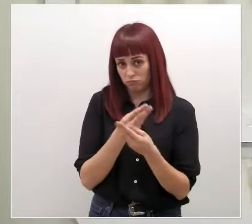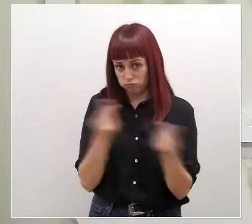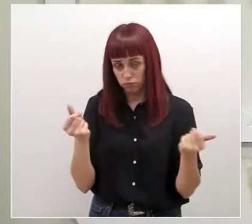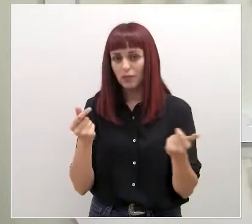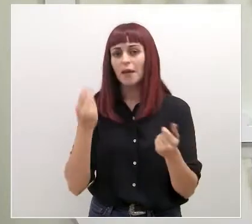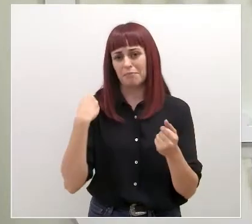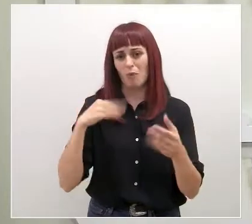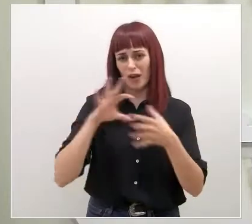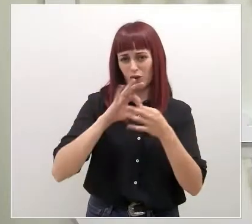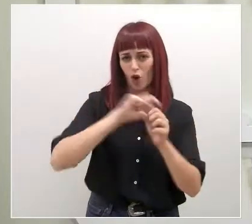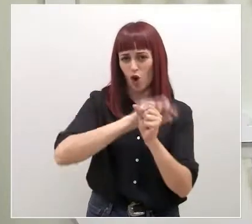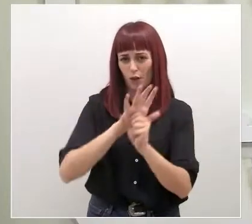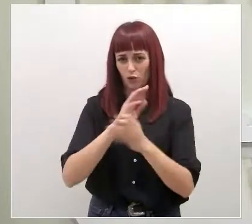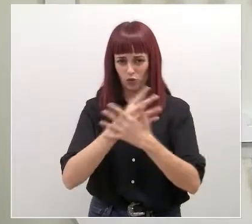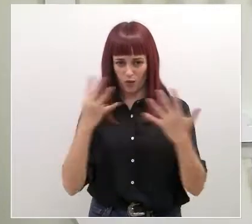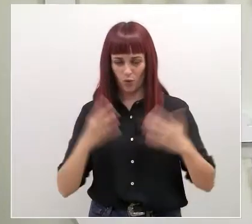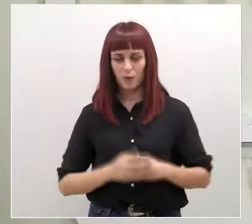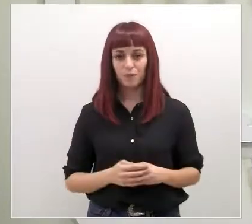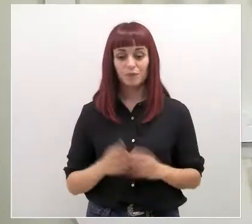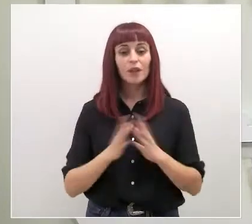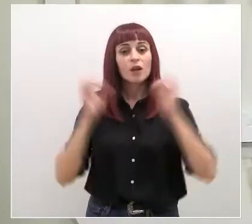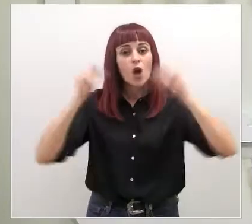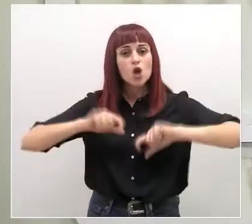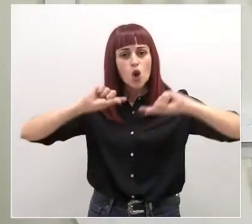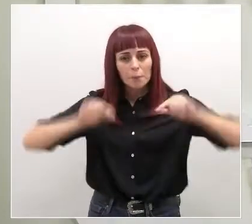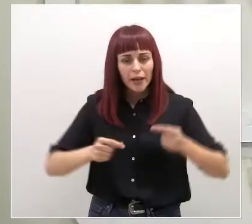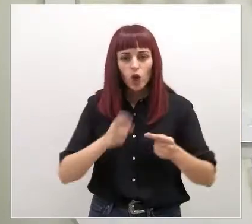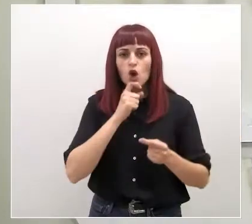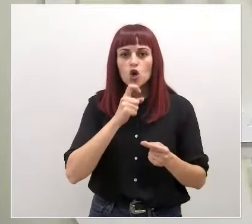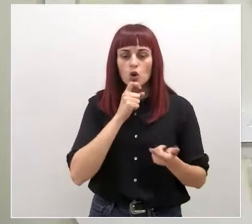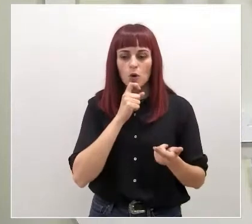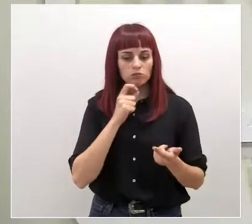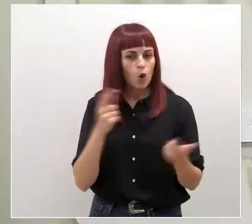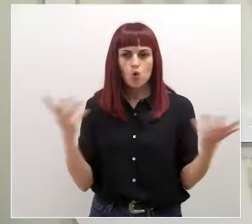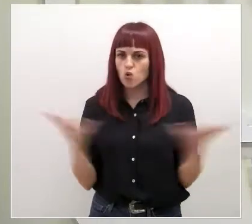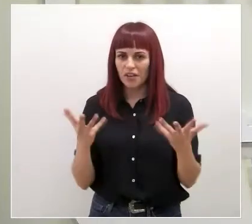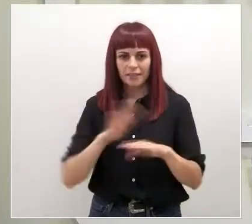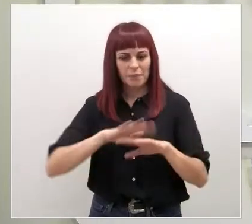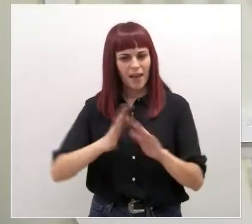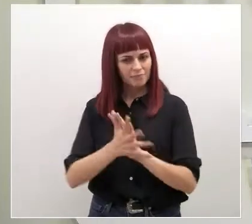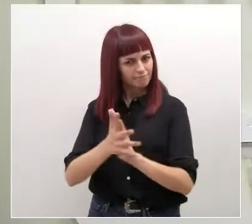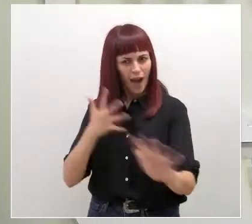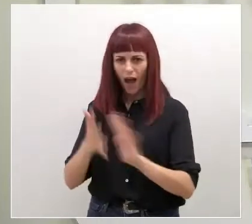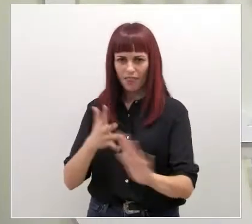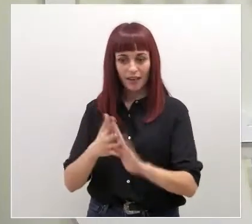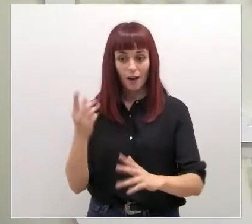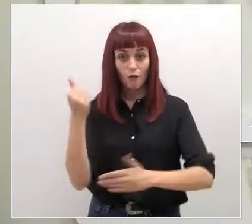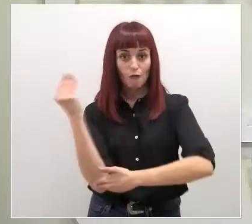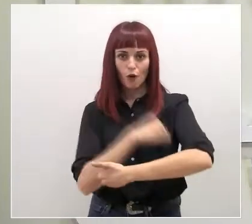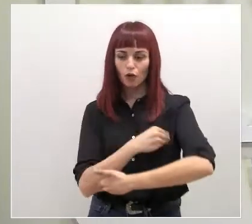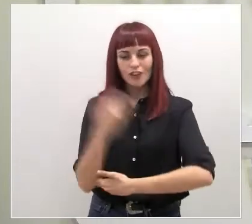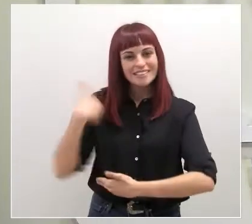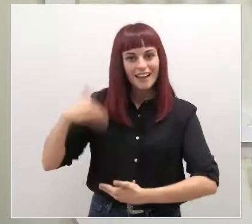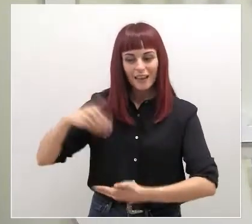la COVID-19. Este convenio se va a tramitar por vía de urgencia para acelerar la llegada de esos fondos